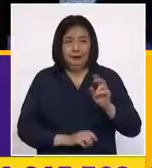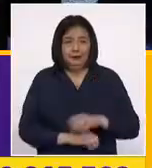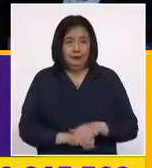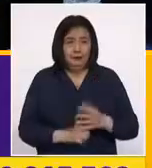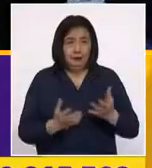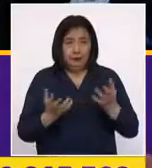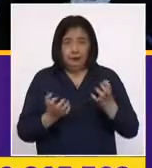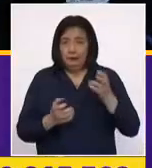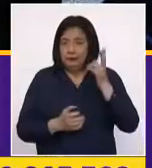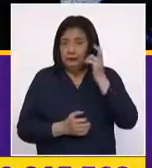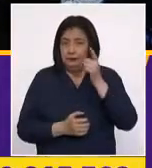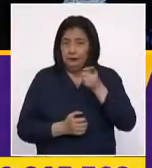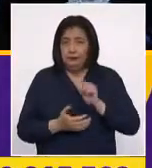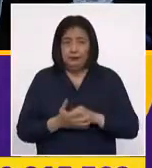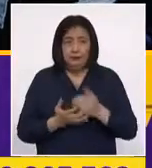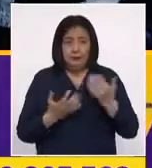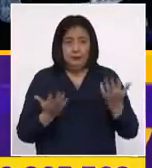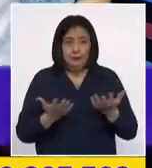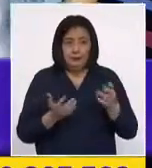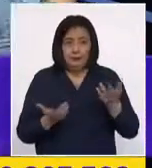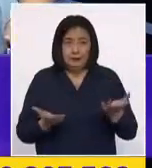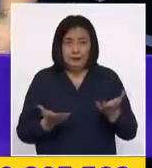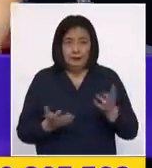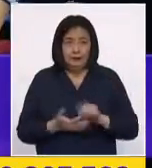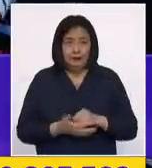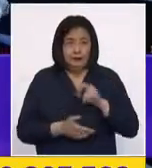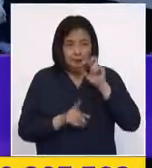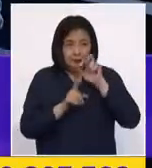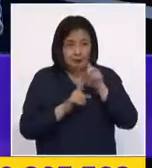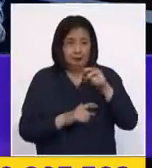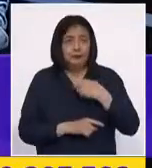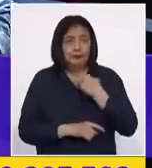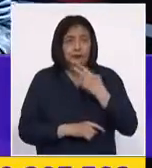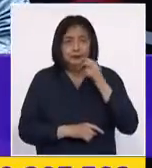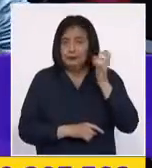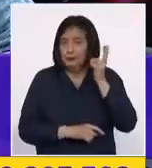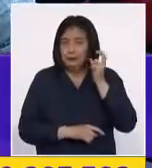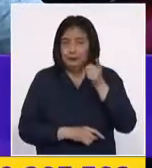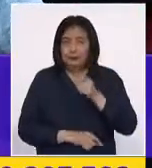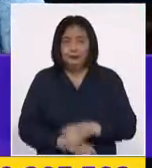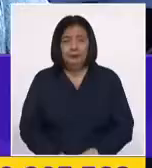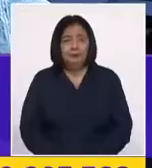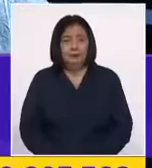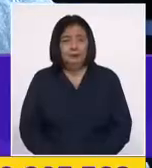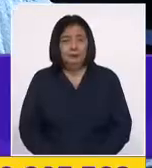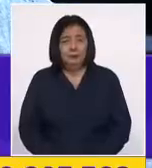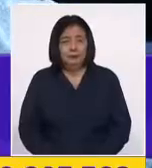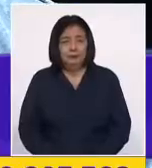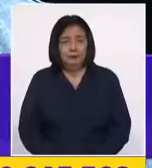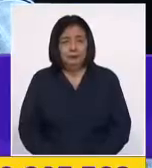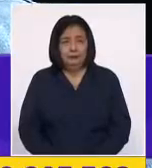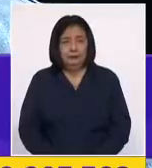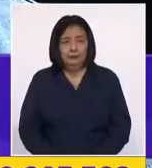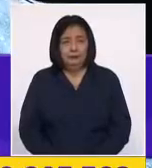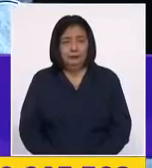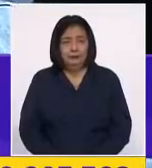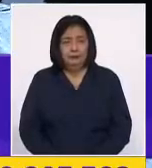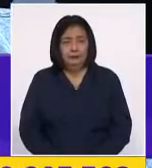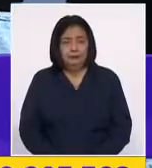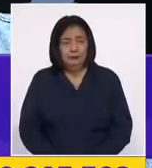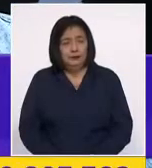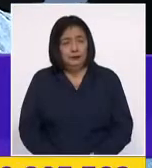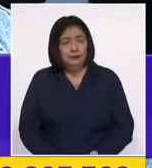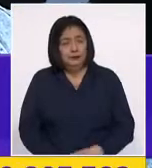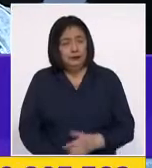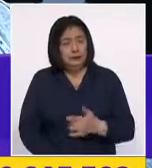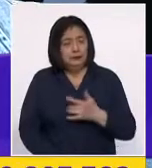y yo quiero que escuchen lo que estamos teniendo acá de fondo. Mira esta voz, escuchen esta voz. A medio